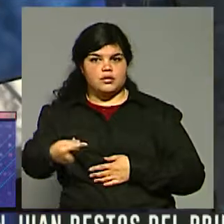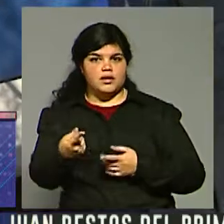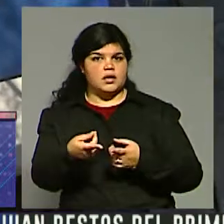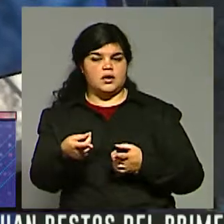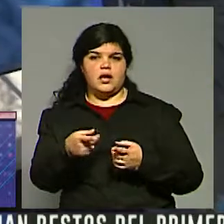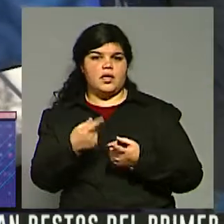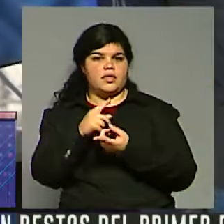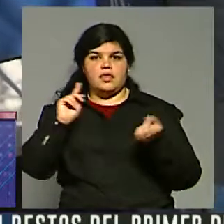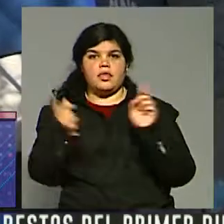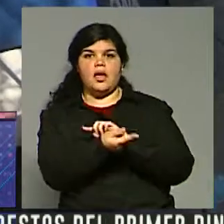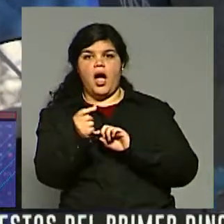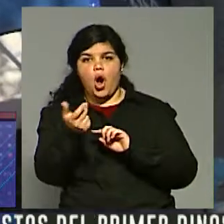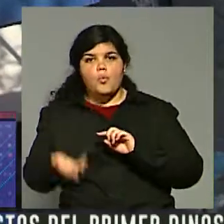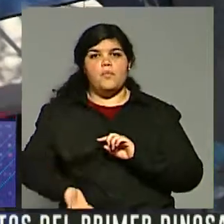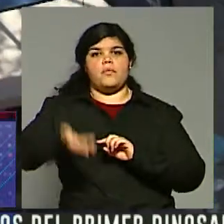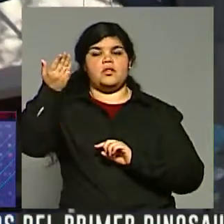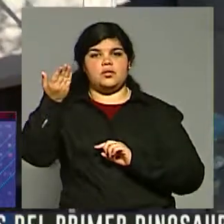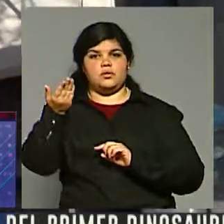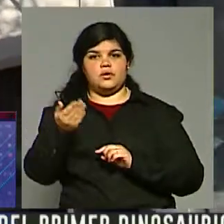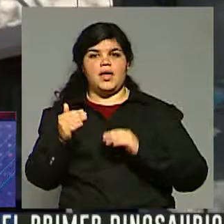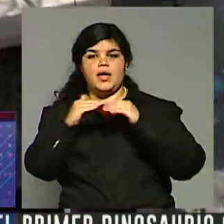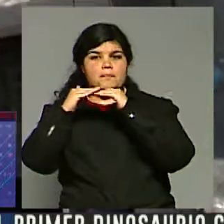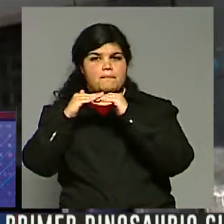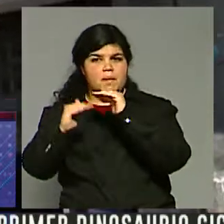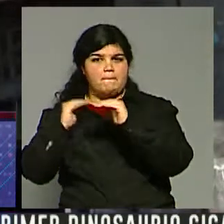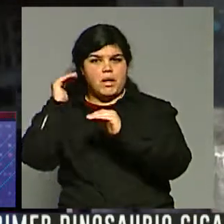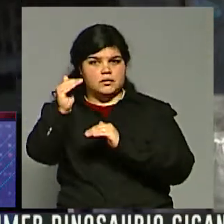contrario, aumentarían por encima del índice de precios.